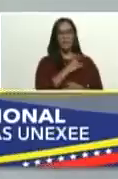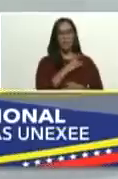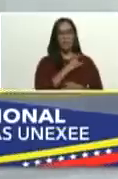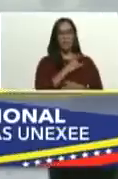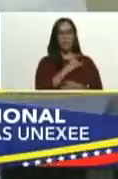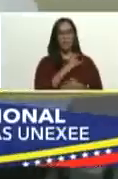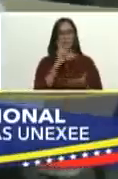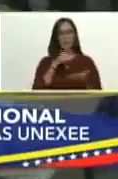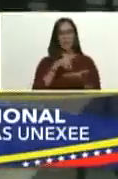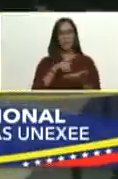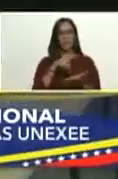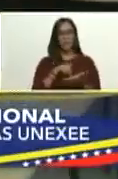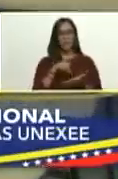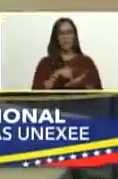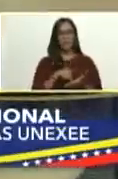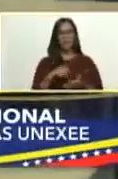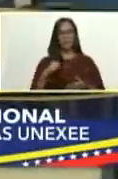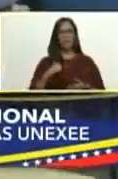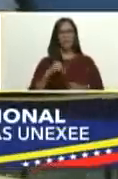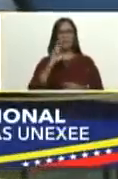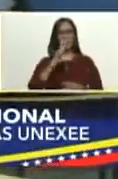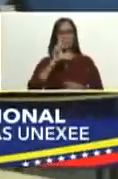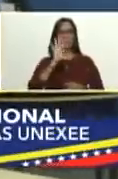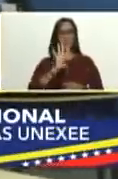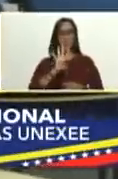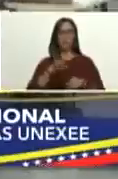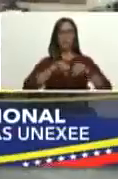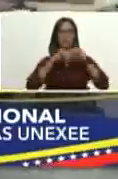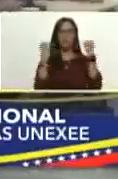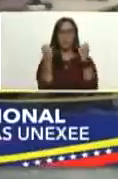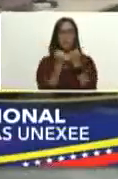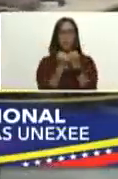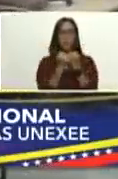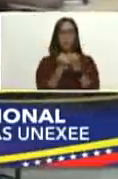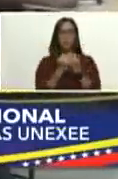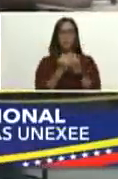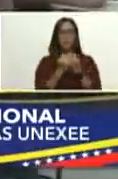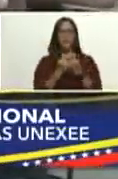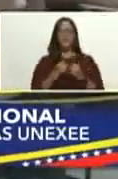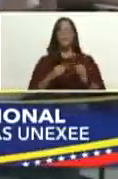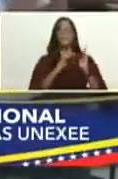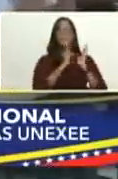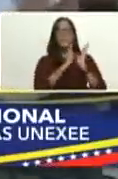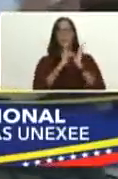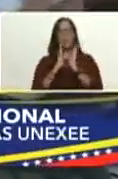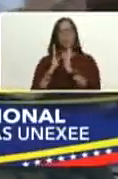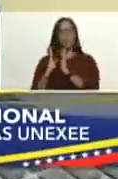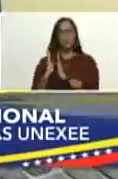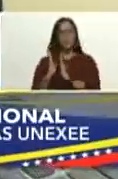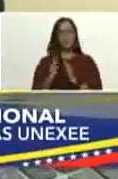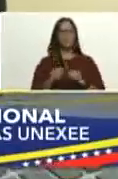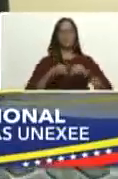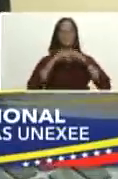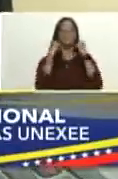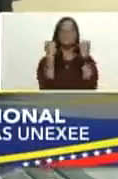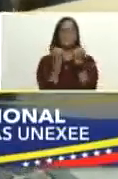actualmente con 34 aulas, biblioteca, sala de